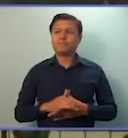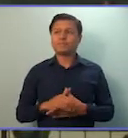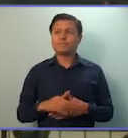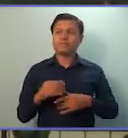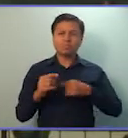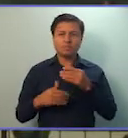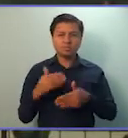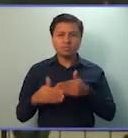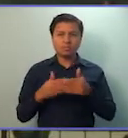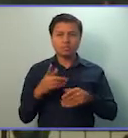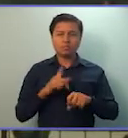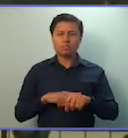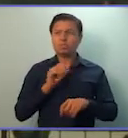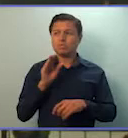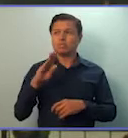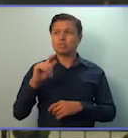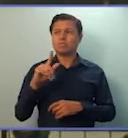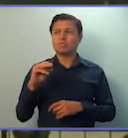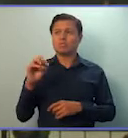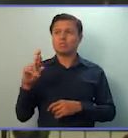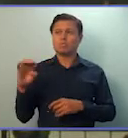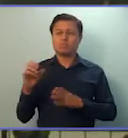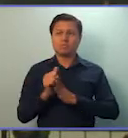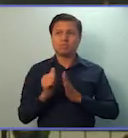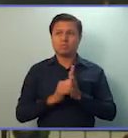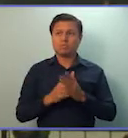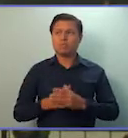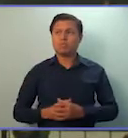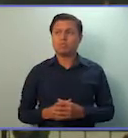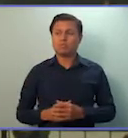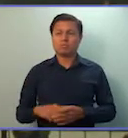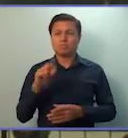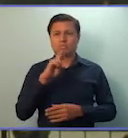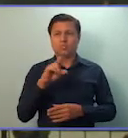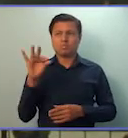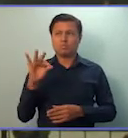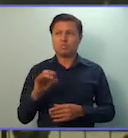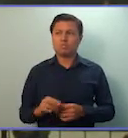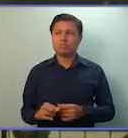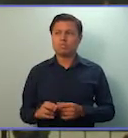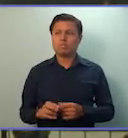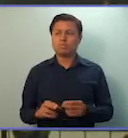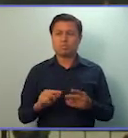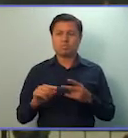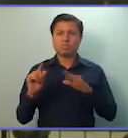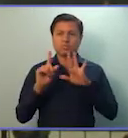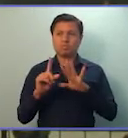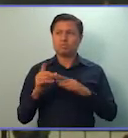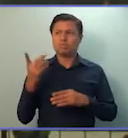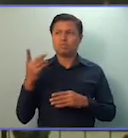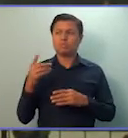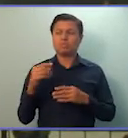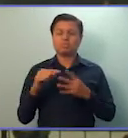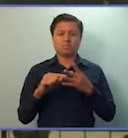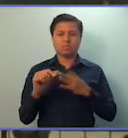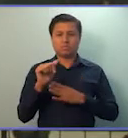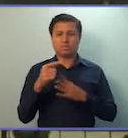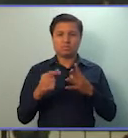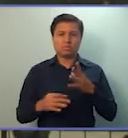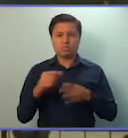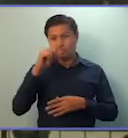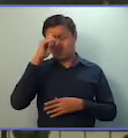implemente como lo dice valmor en el artículo 29 y numeral 6 literal a del código de trabajo